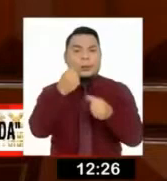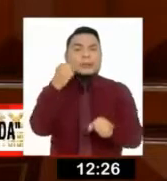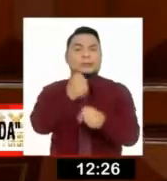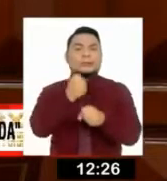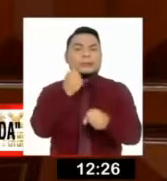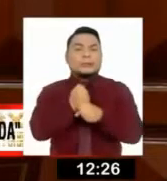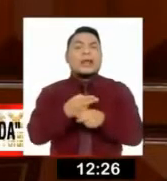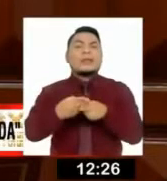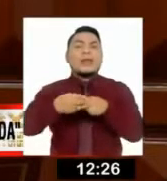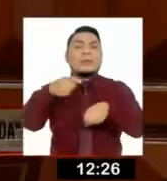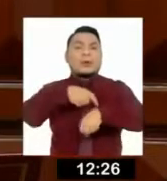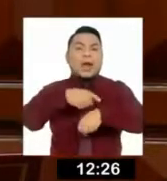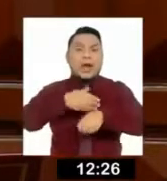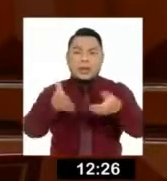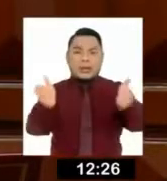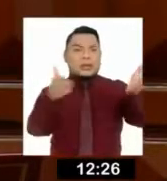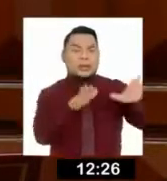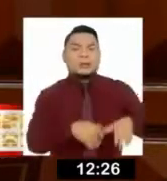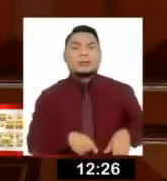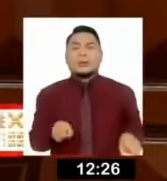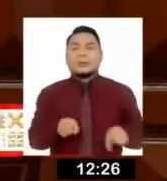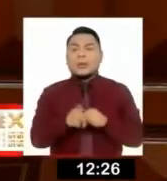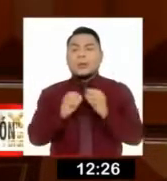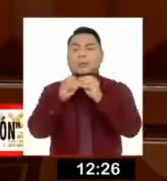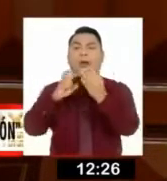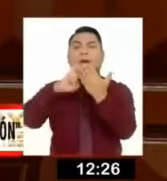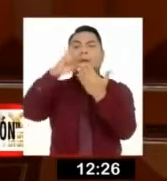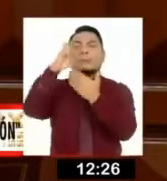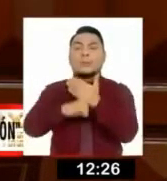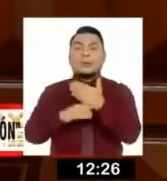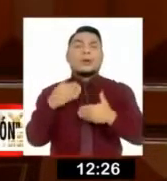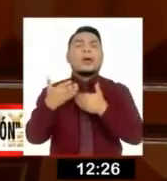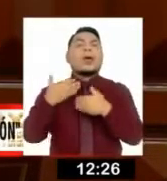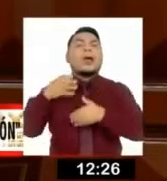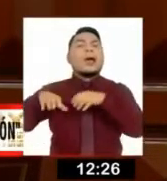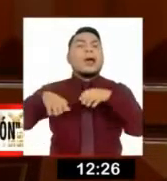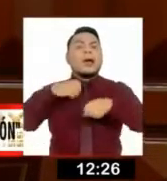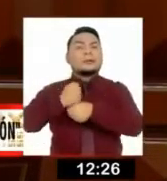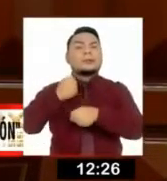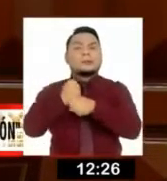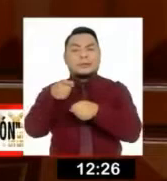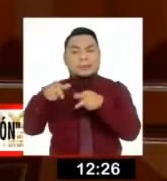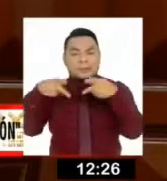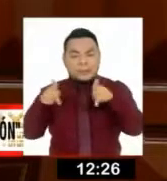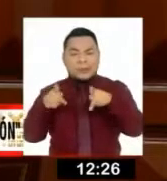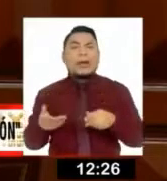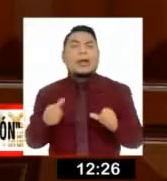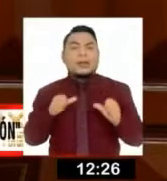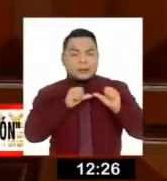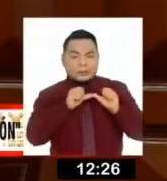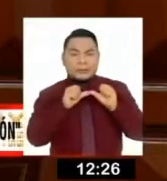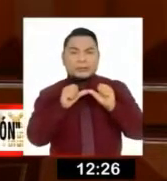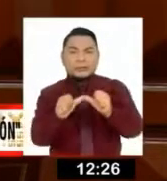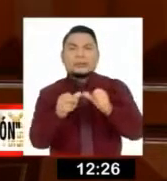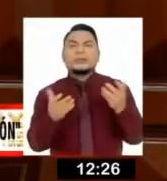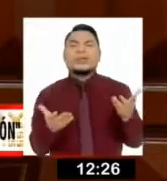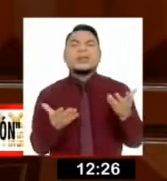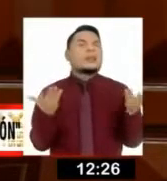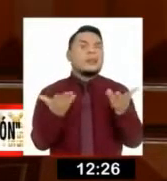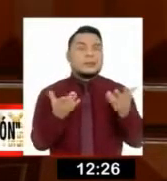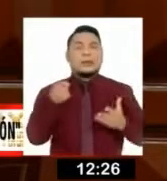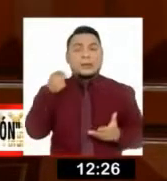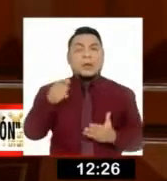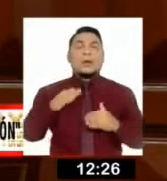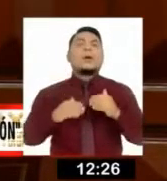empleo temporal. Activar programas públicos de generación de empleo que a la vez permitirán darle mantenimiento